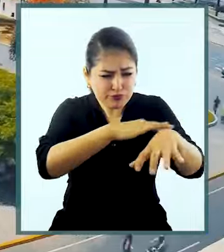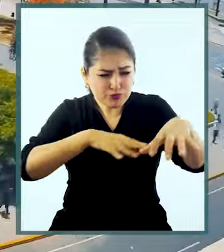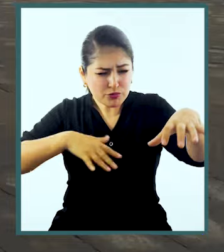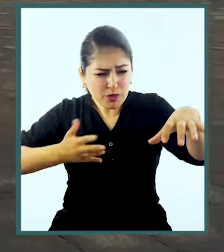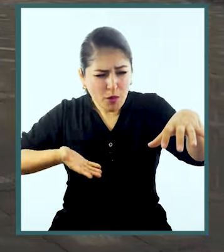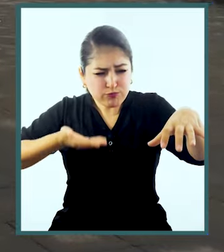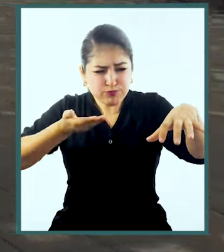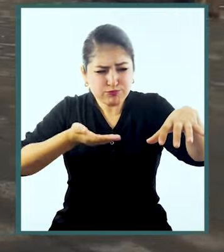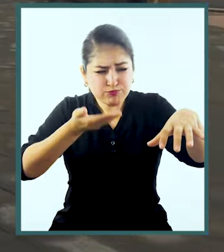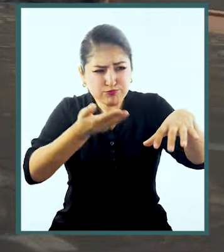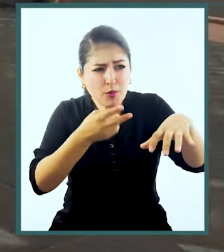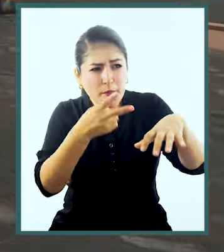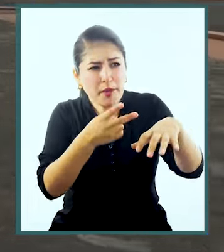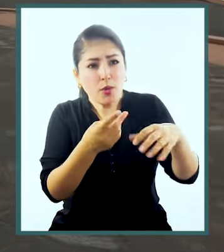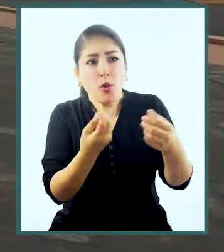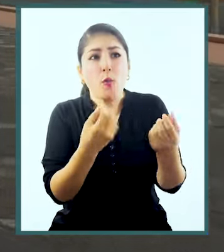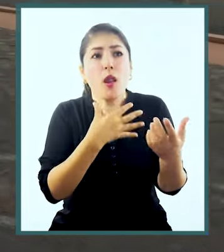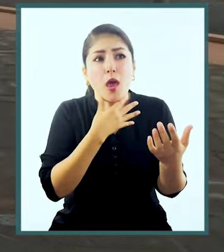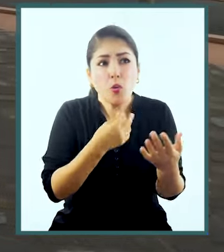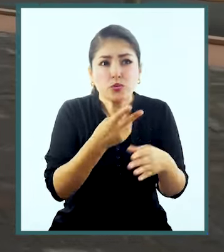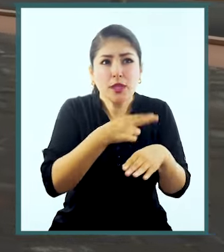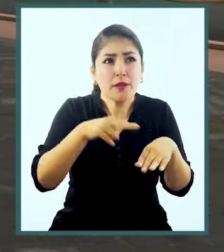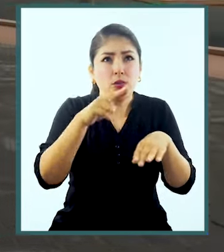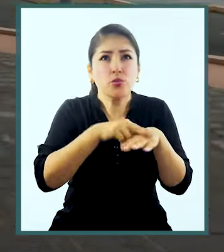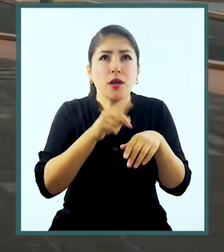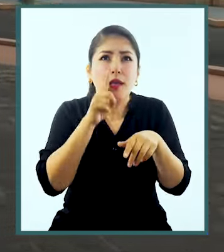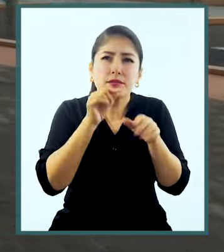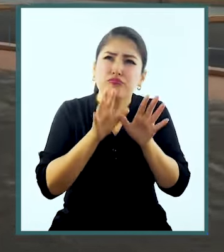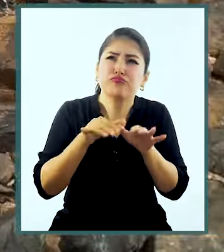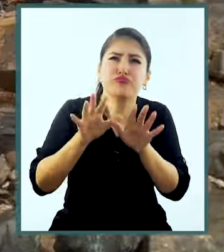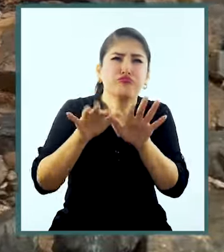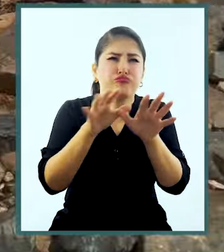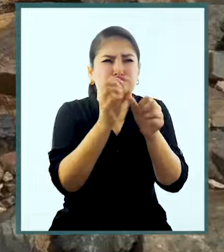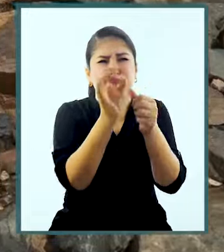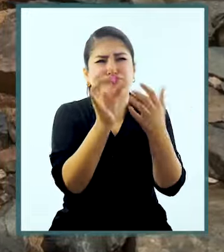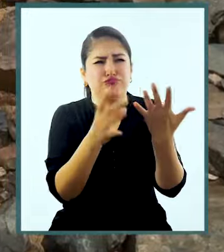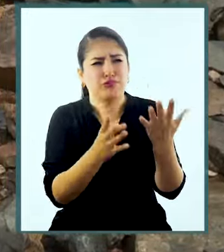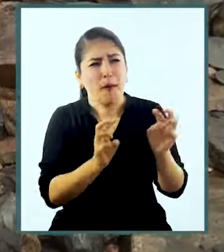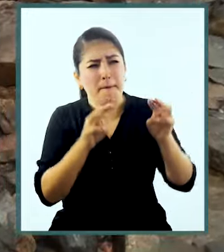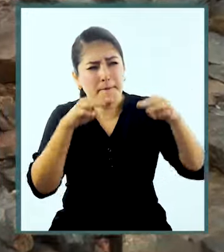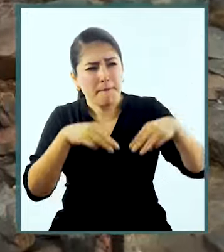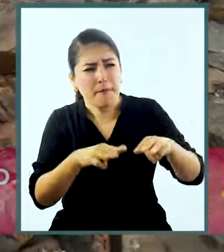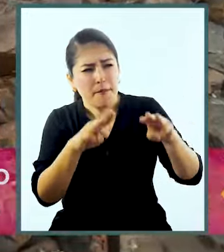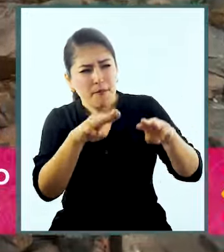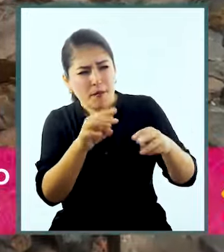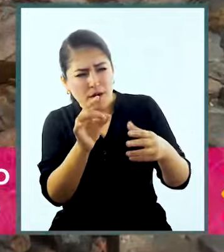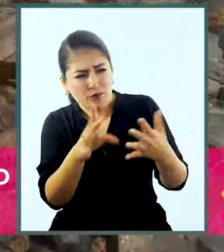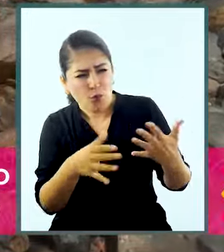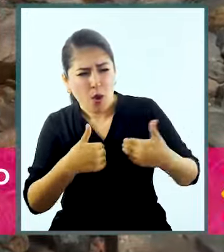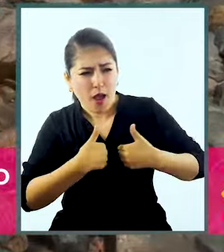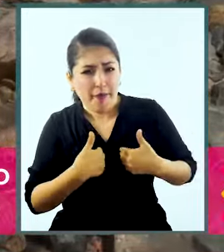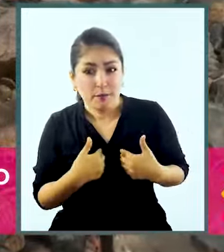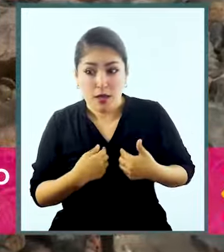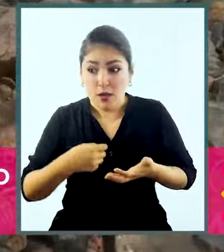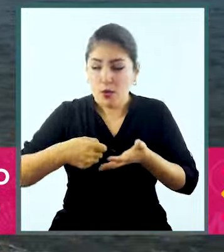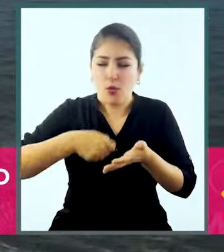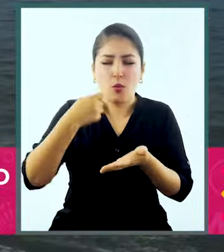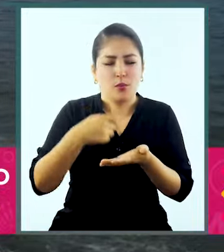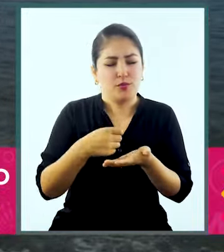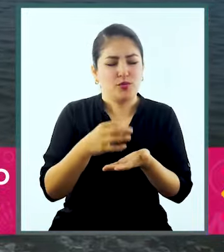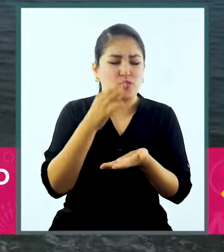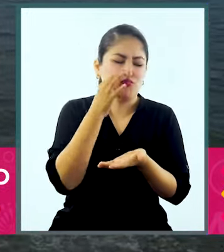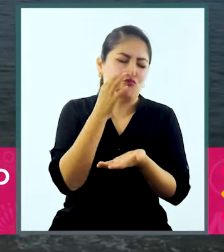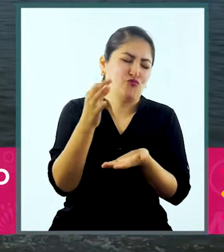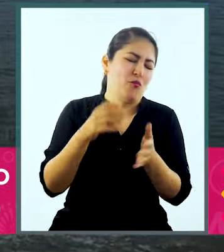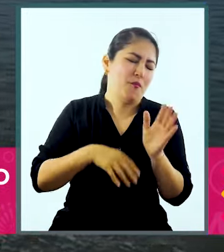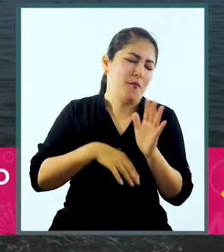preciosa para los que aman la ecología, las aves, la vida marina, tenemos la comida marina, una de las